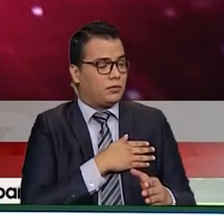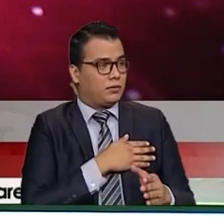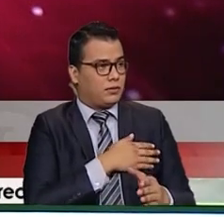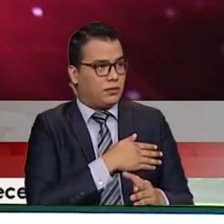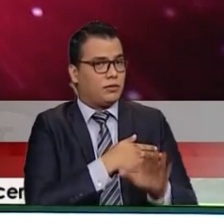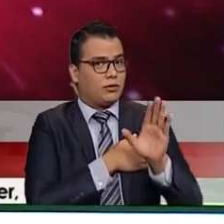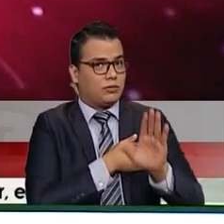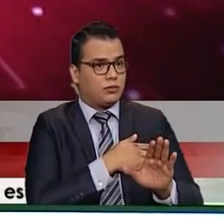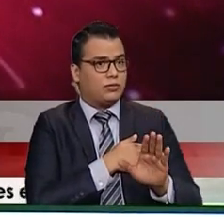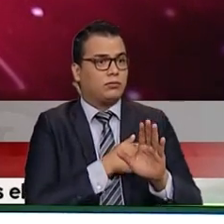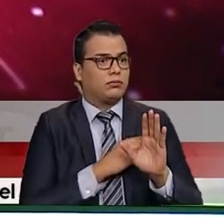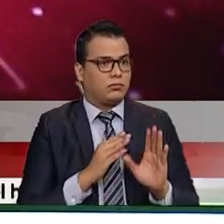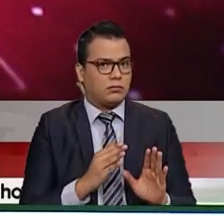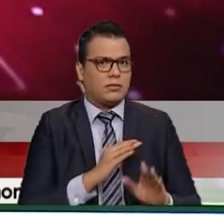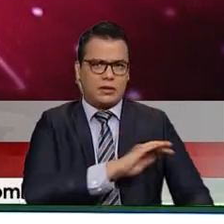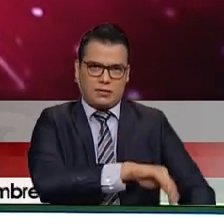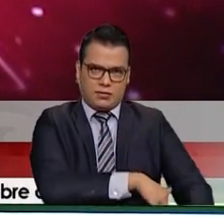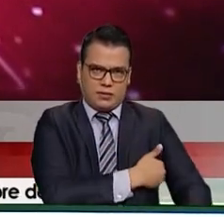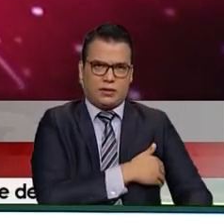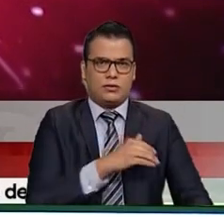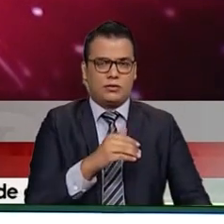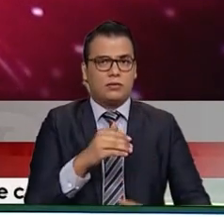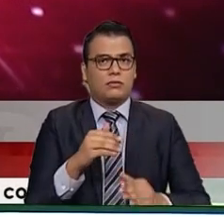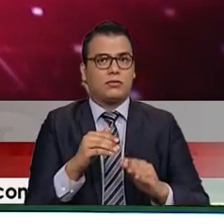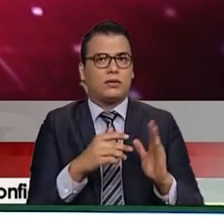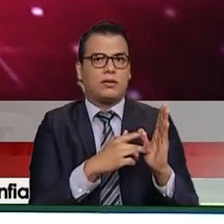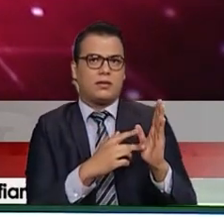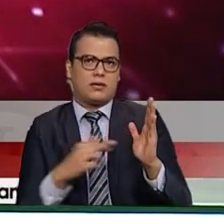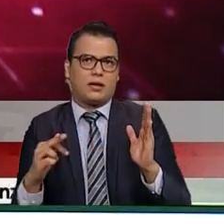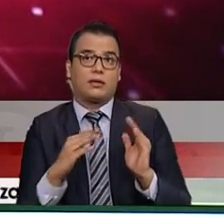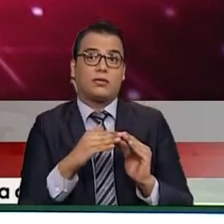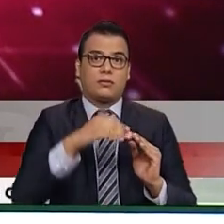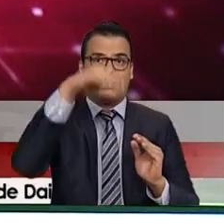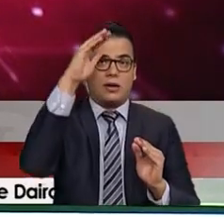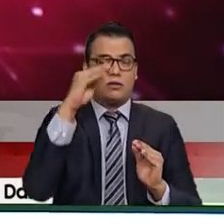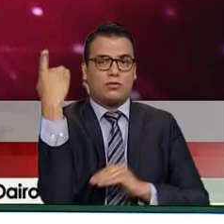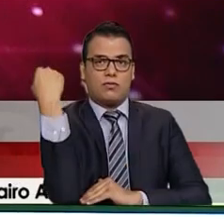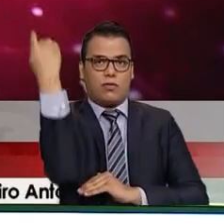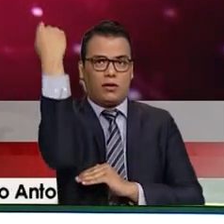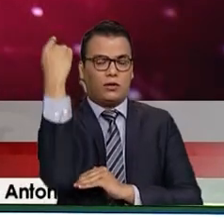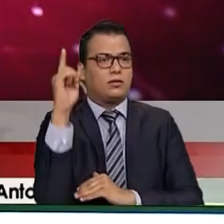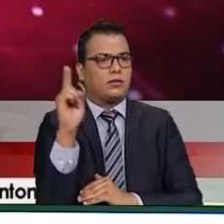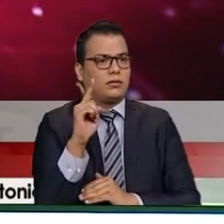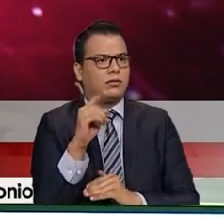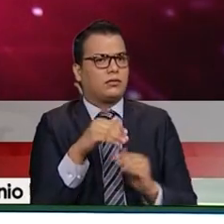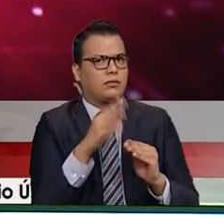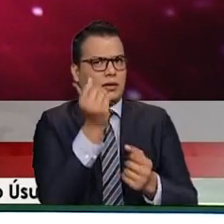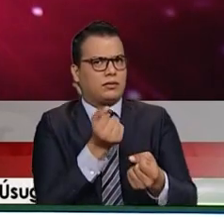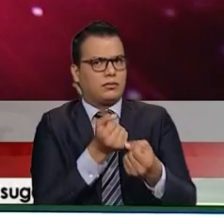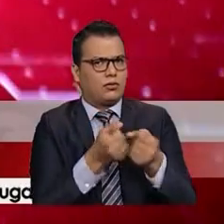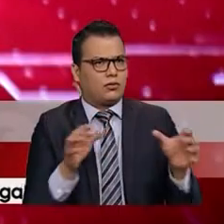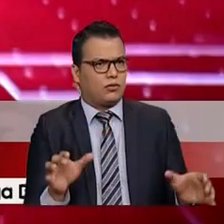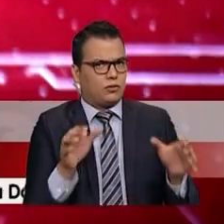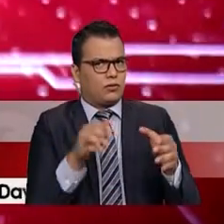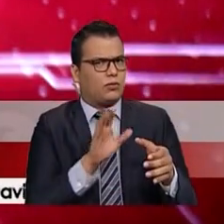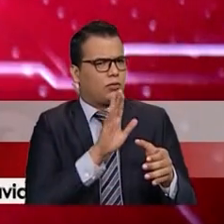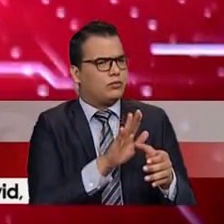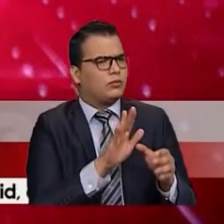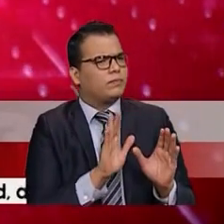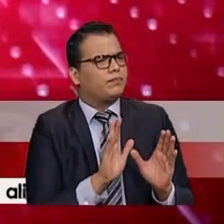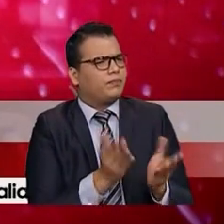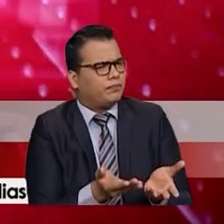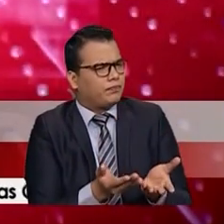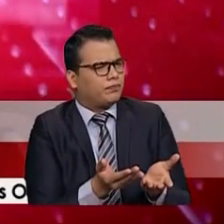se han nombrado son más técnicos tal vez que políticos y la mayoría del centro democrático que está pasando ahí pero yo creo que lo primero